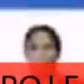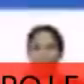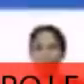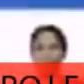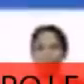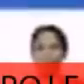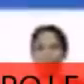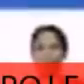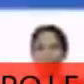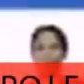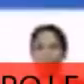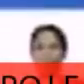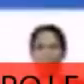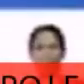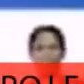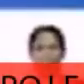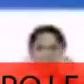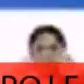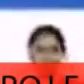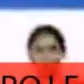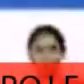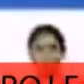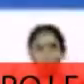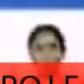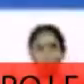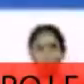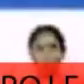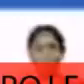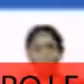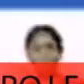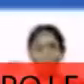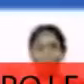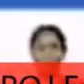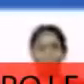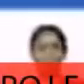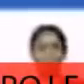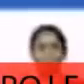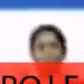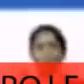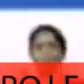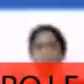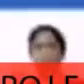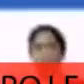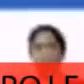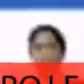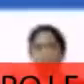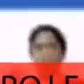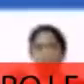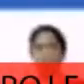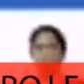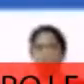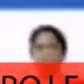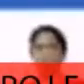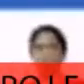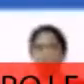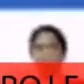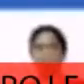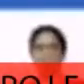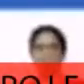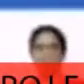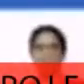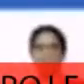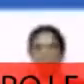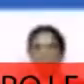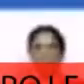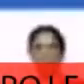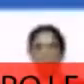a evitar que se golpeara en caliente. Cada una de esas etapas las fuimos viviendo y ahí estamos en esta realidad. La Asamblea Nacional, esa